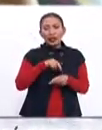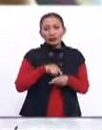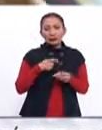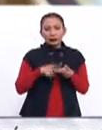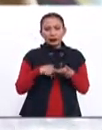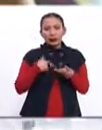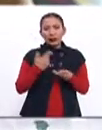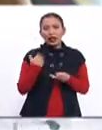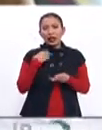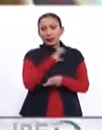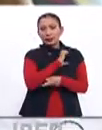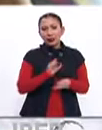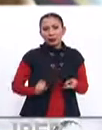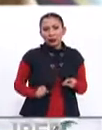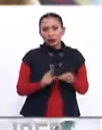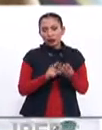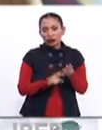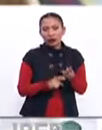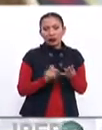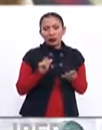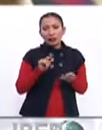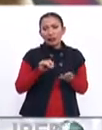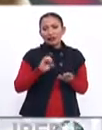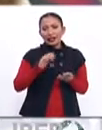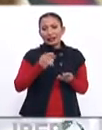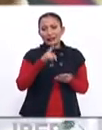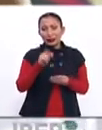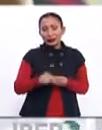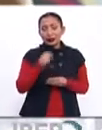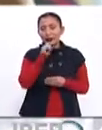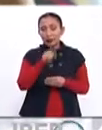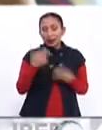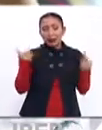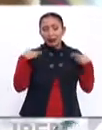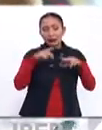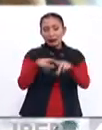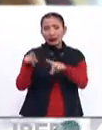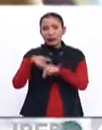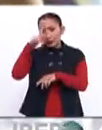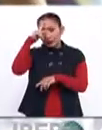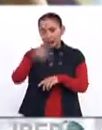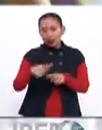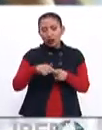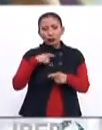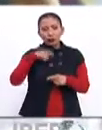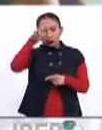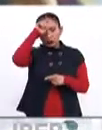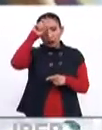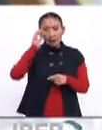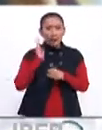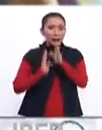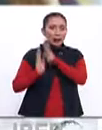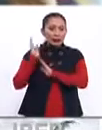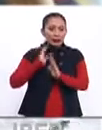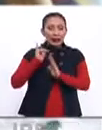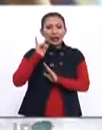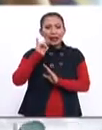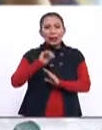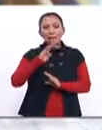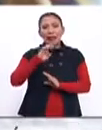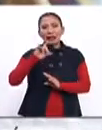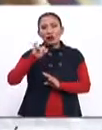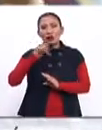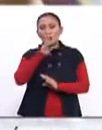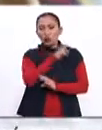Daniel Ortega, y de El Salvador, Salvador Sánchez Serén, así como representantes de México, Turquía, Belice, Irán,